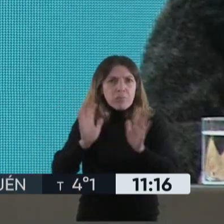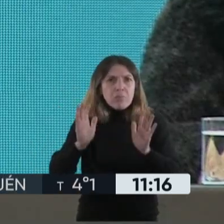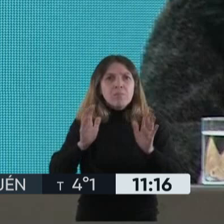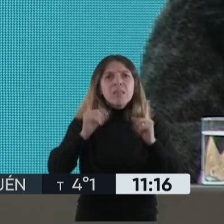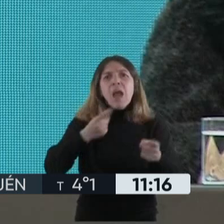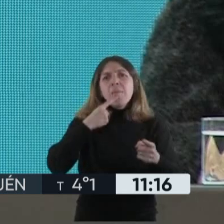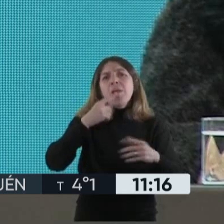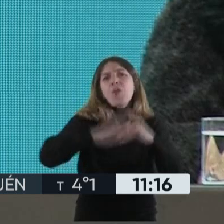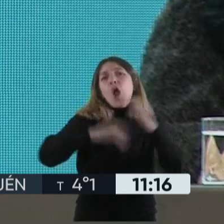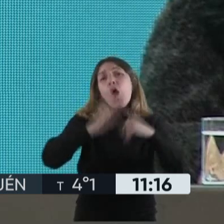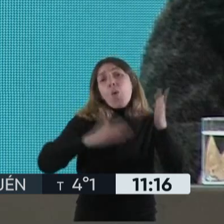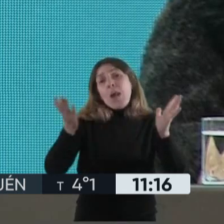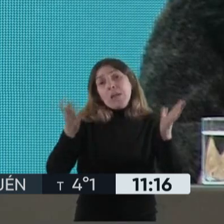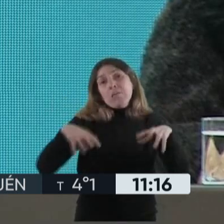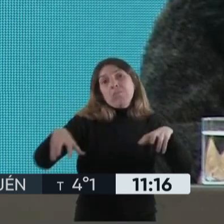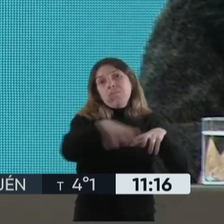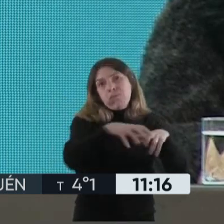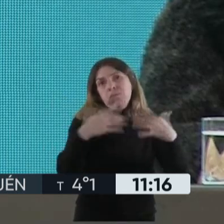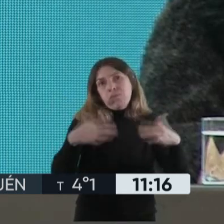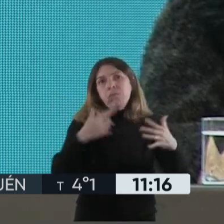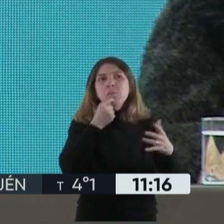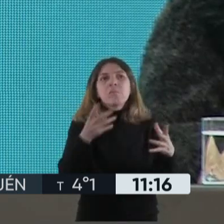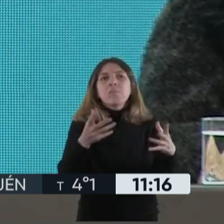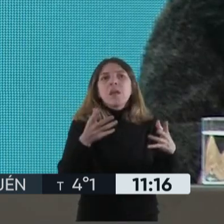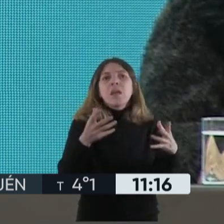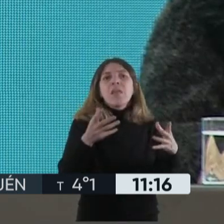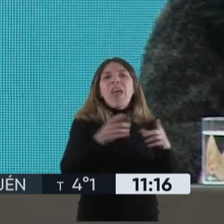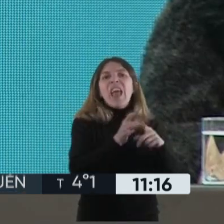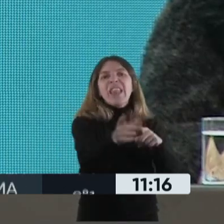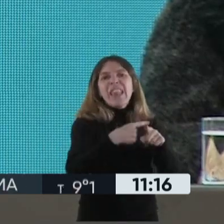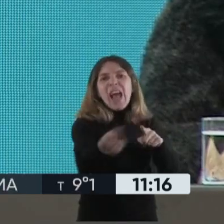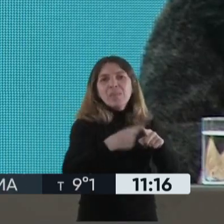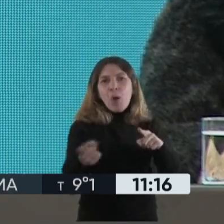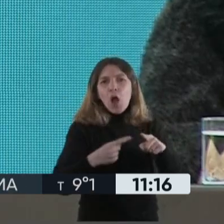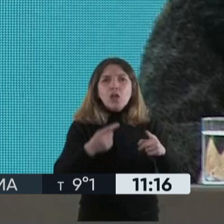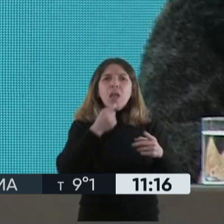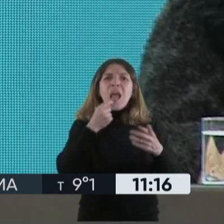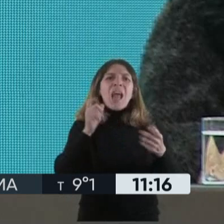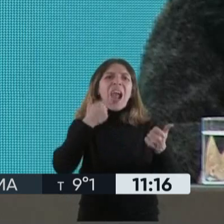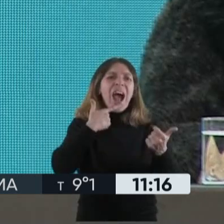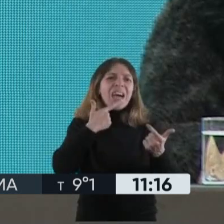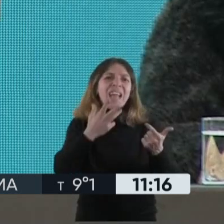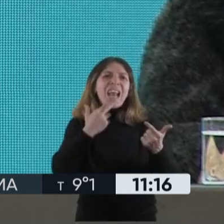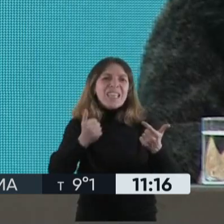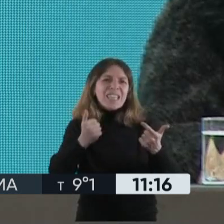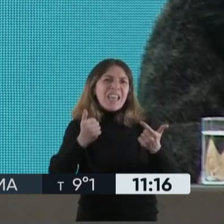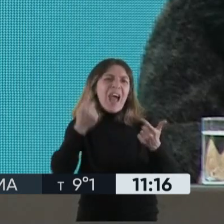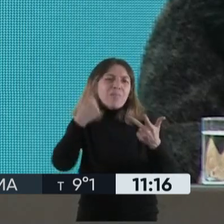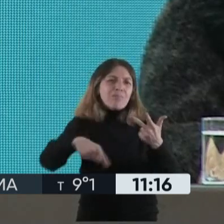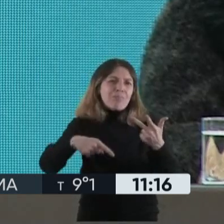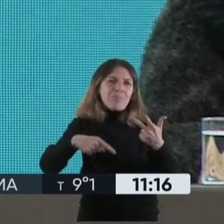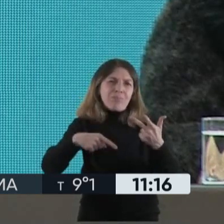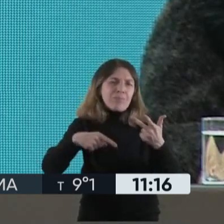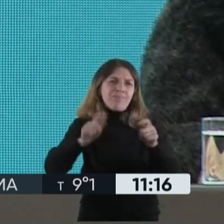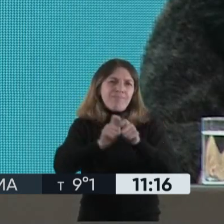Además de obras de infraestructura, ¿no? Líneas de transporte y sobre todo distribución en gas y en electricidad a lo largo y a lo ancho de nuestro país.